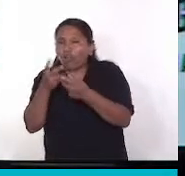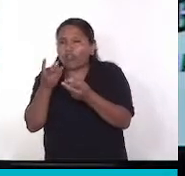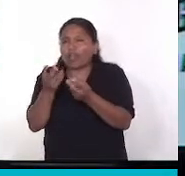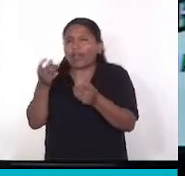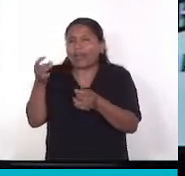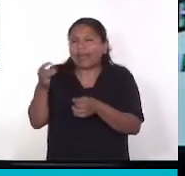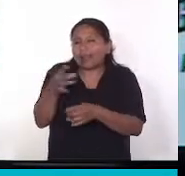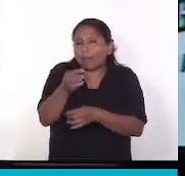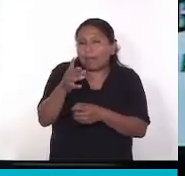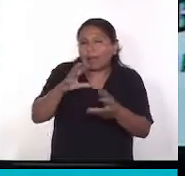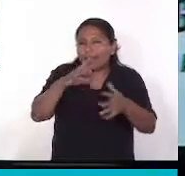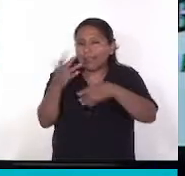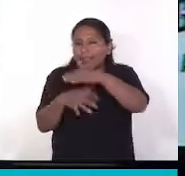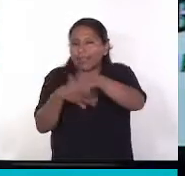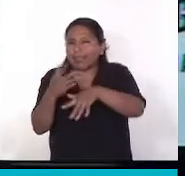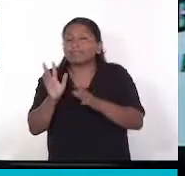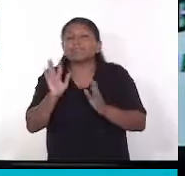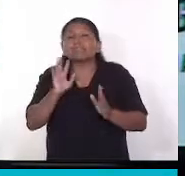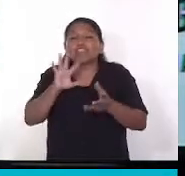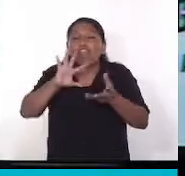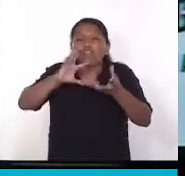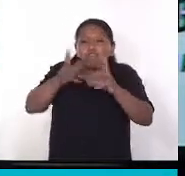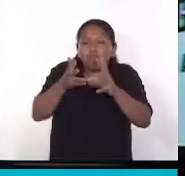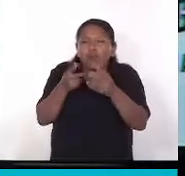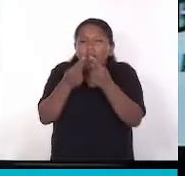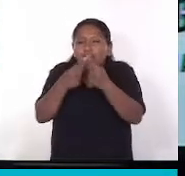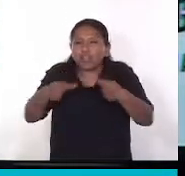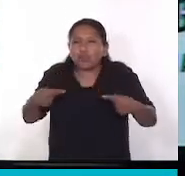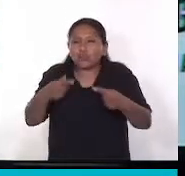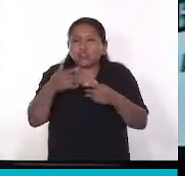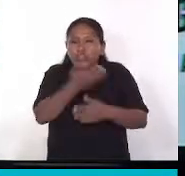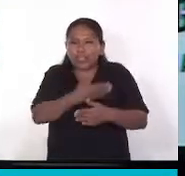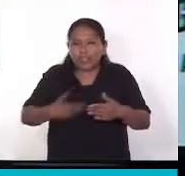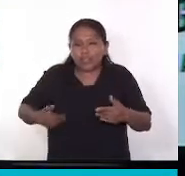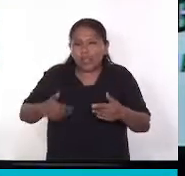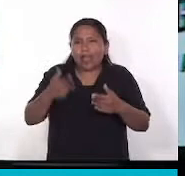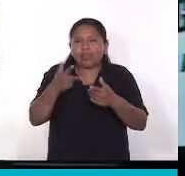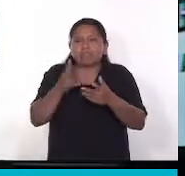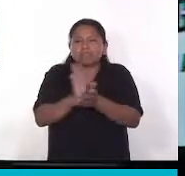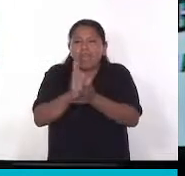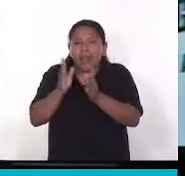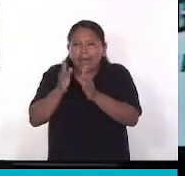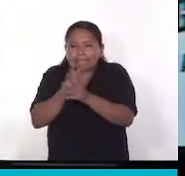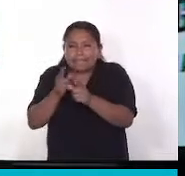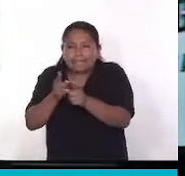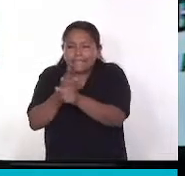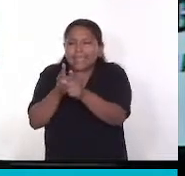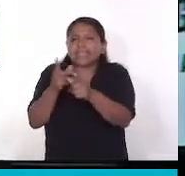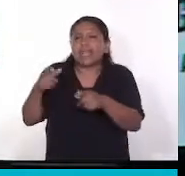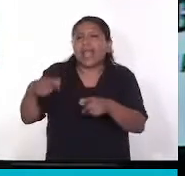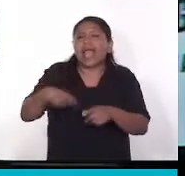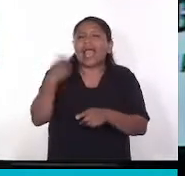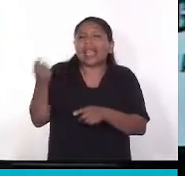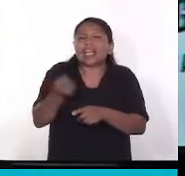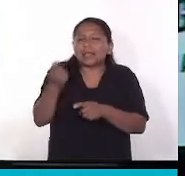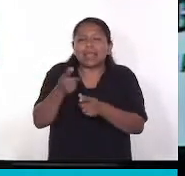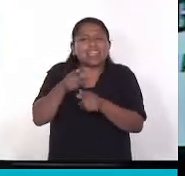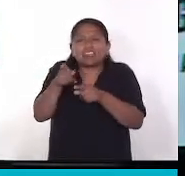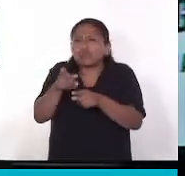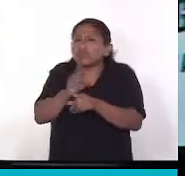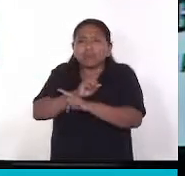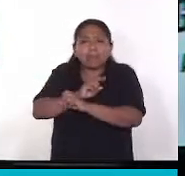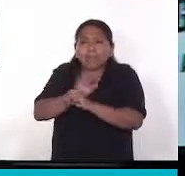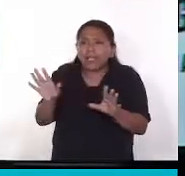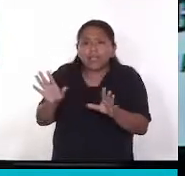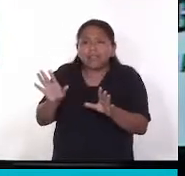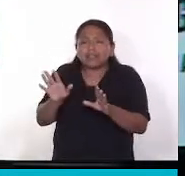trenes públicos. Entonces hay un método de usar los recursos del Estado para perseguir al movimiento obrero y gremial que tenemos que repudiar. Y lo primero para repudiarlo